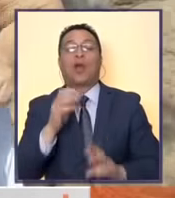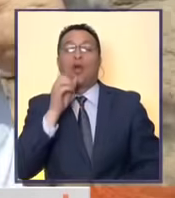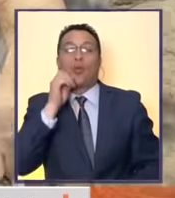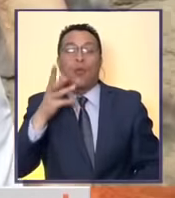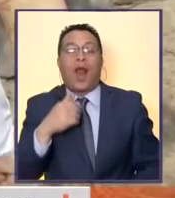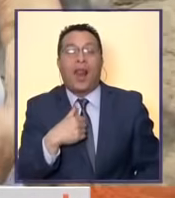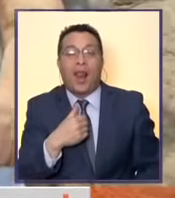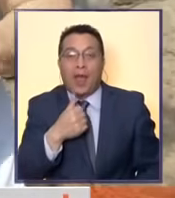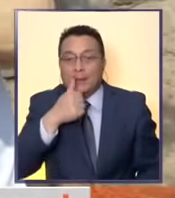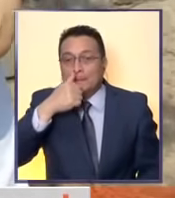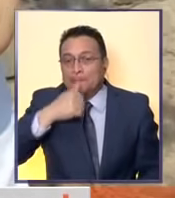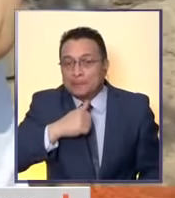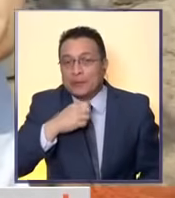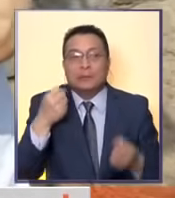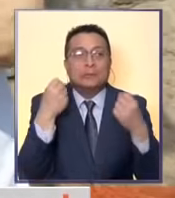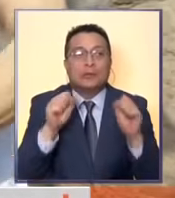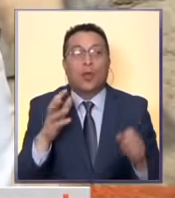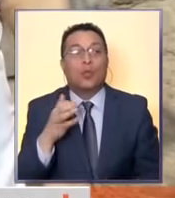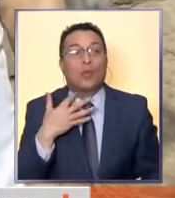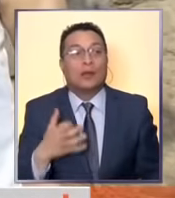éxito.